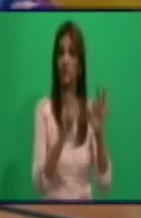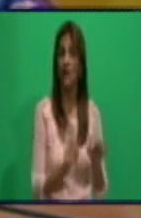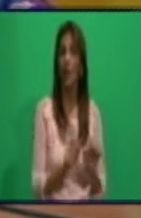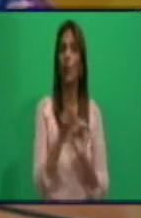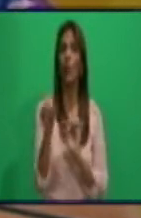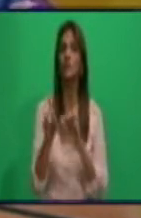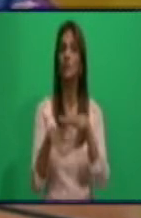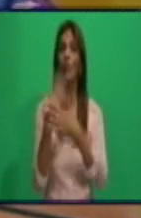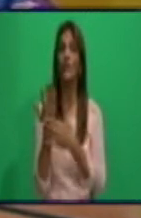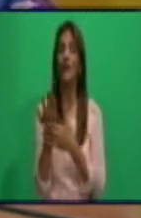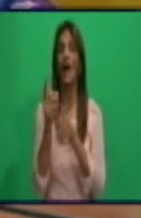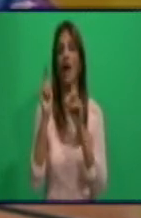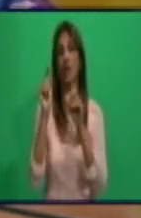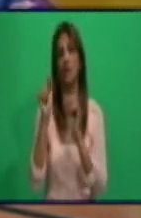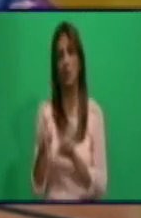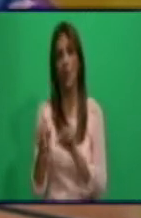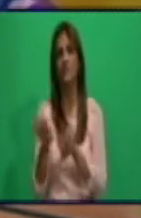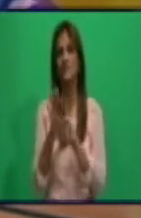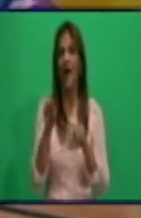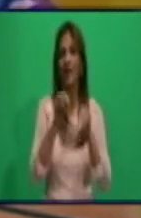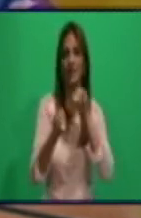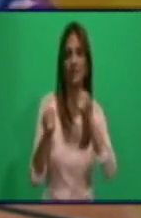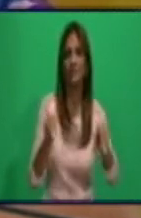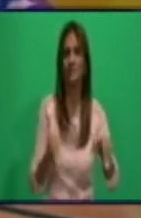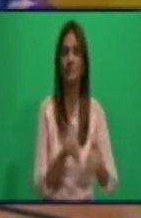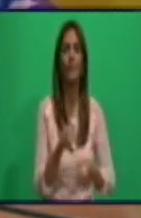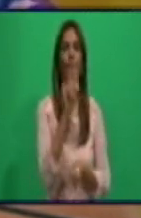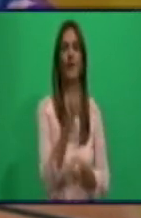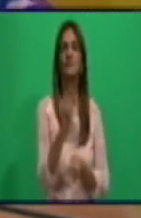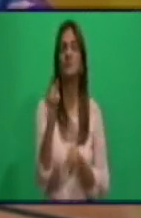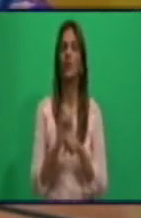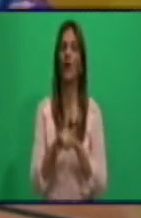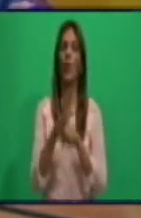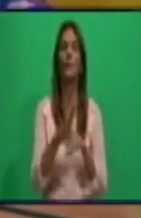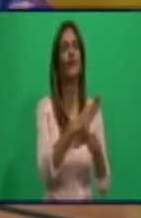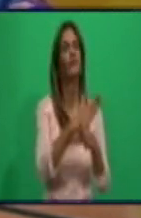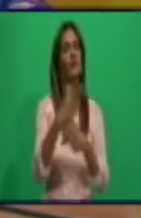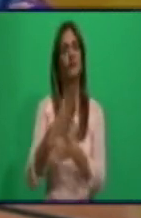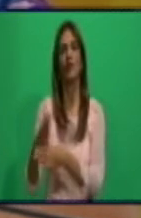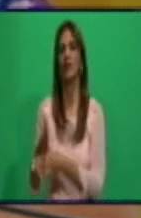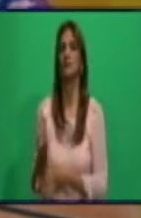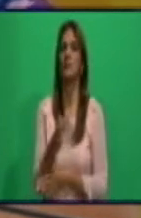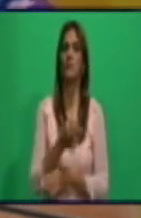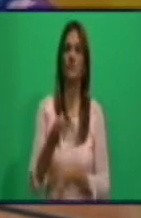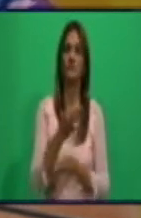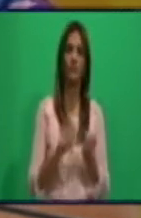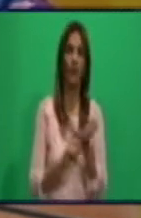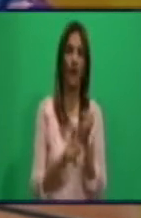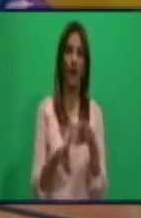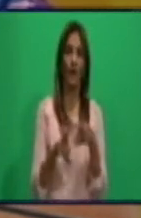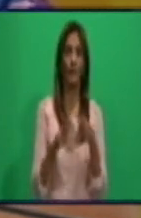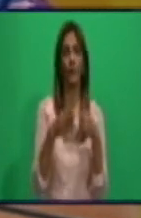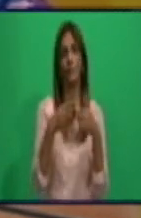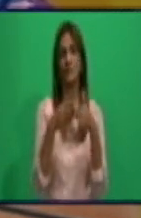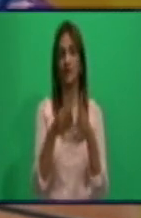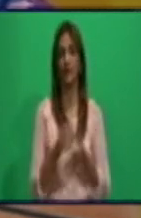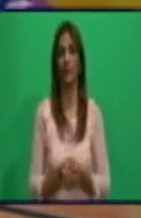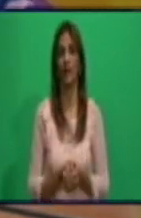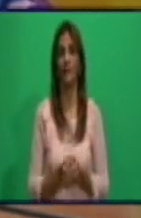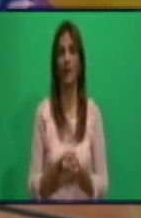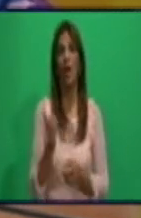las de hoy ya hay una dispersión de caso en prácticamente todos los municipios de grant y aunque no todos los tienen la situación